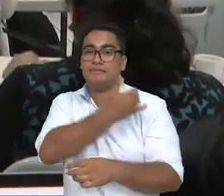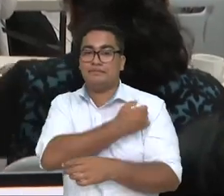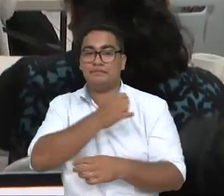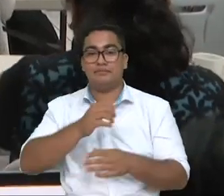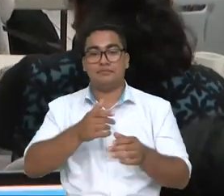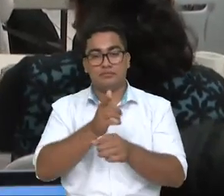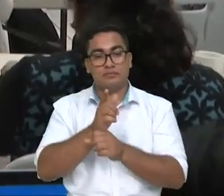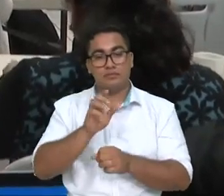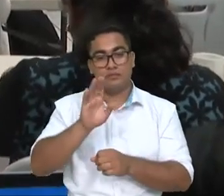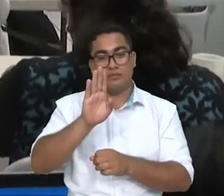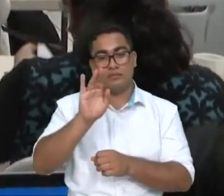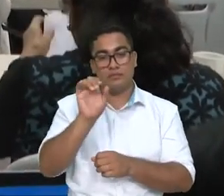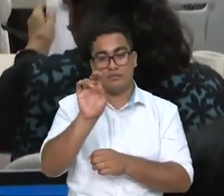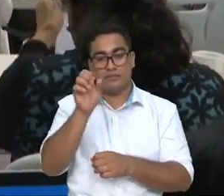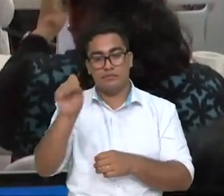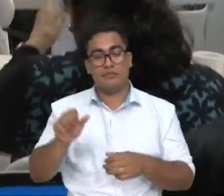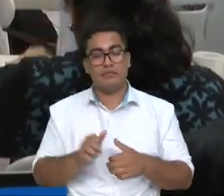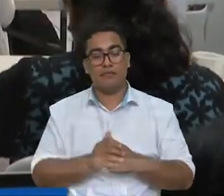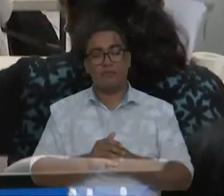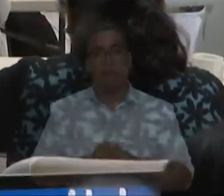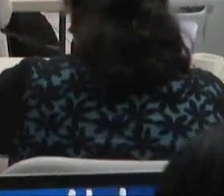parlamentario, les informó Vanessa Paz.